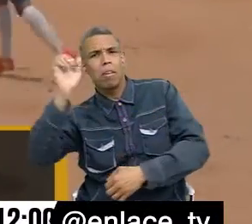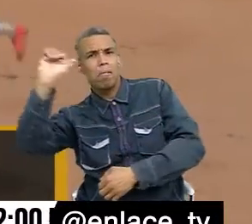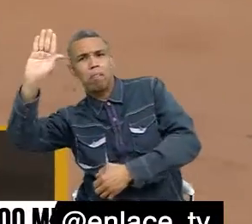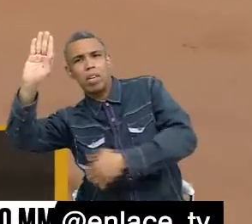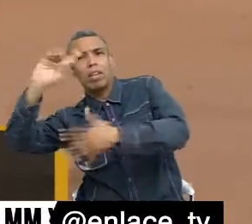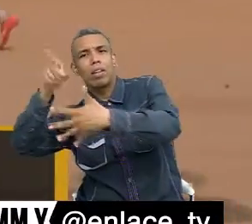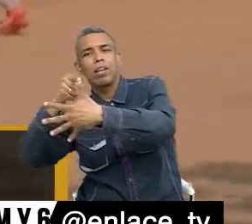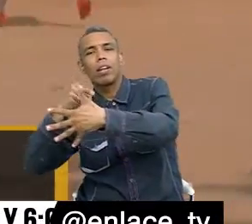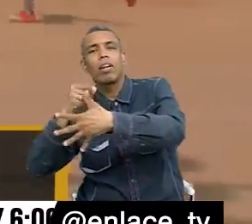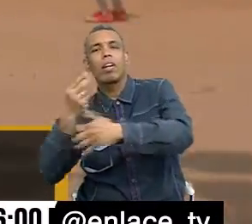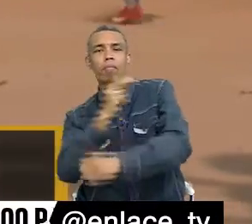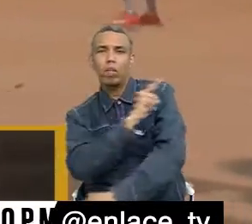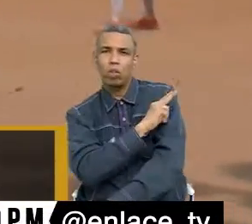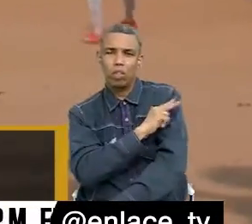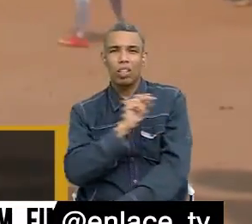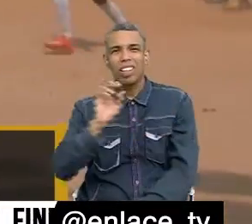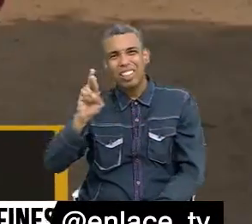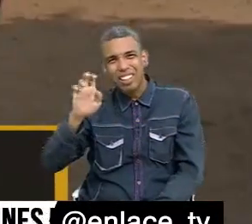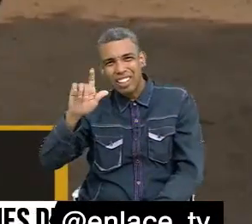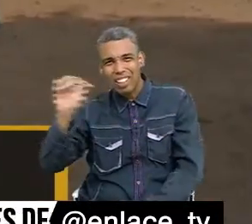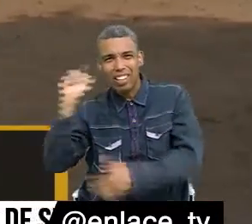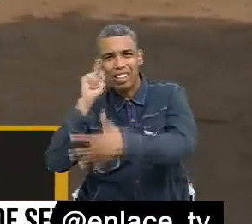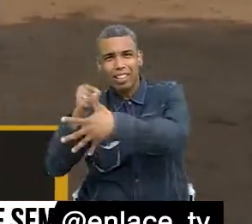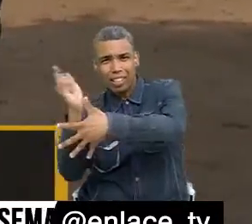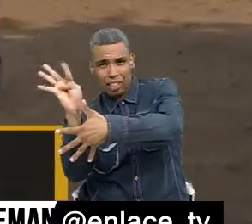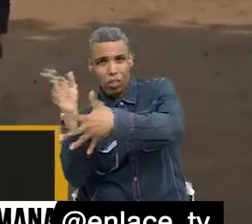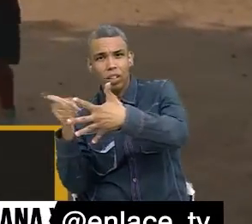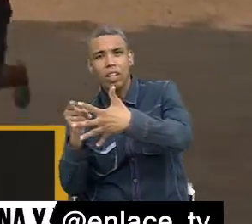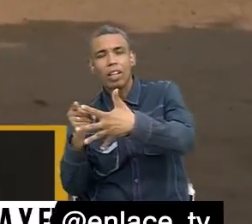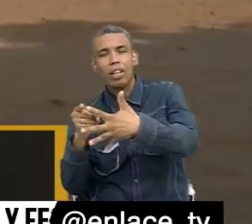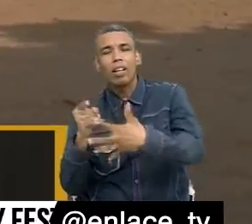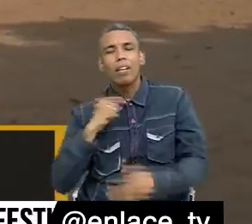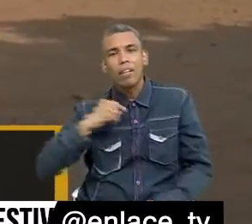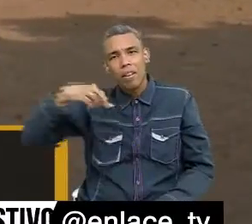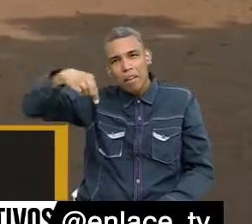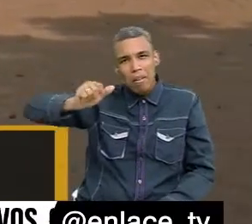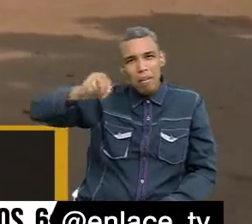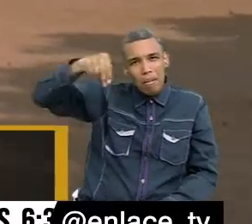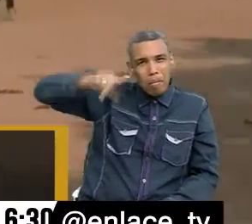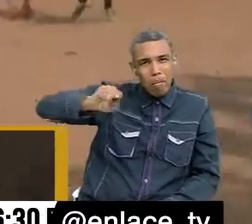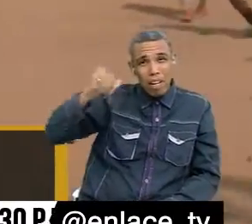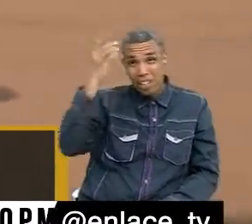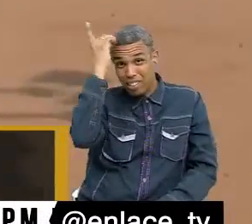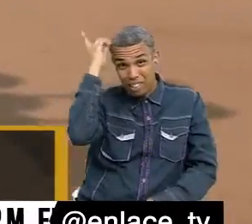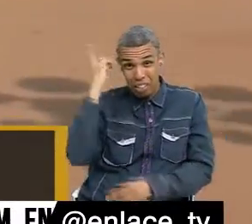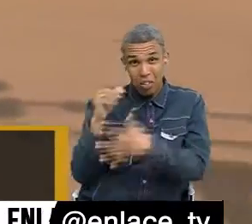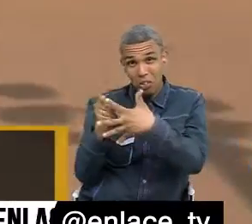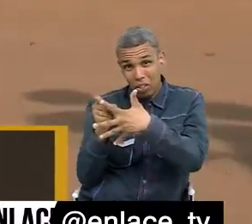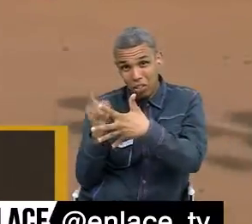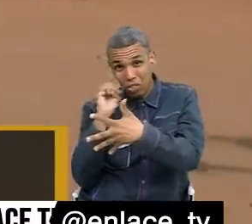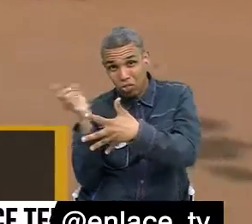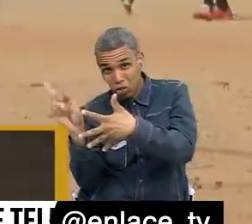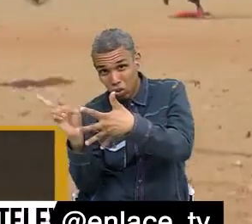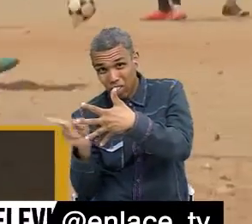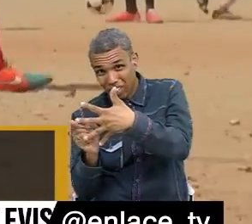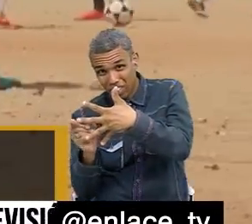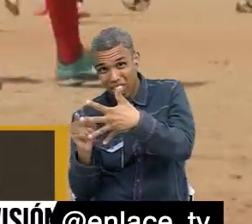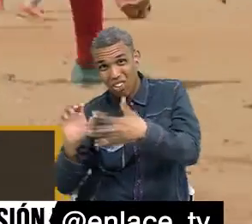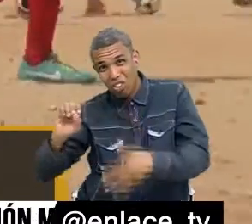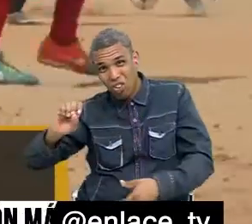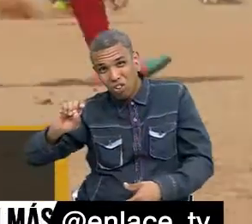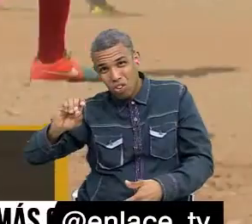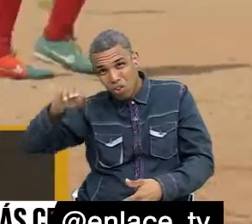encabezada por Motel Calle Real con 14 puntos, seguido por Panas de Darío y Combo de Omar con 12 unidades cada uno. La tabla de